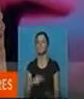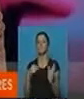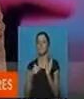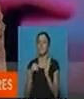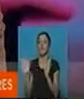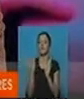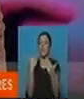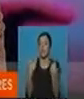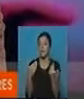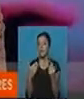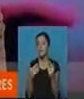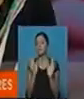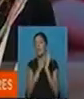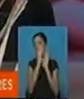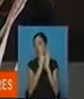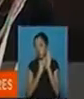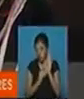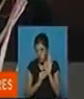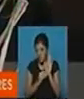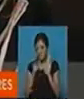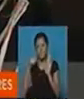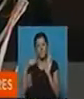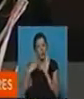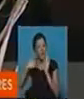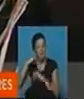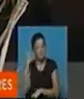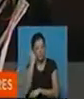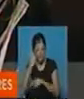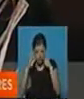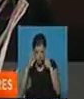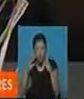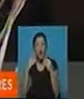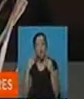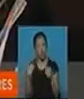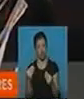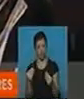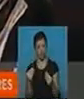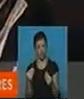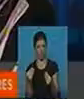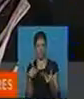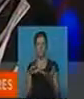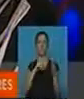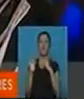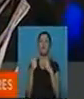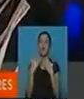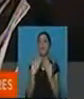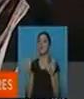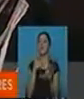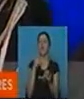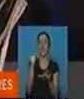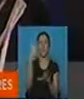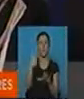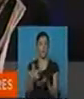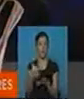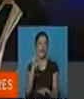ser una biografía. Lo importante es centrarse un poco en cómo puede ser esta libre disponibilidad de las armas de los ciudadanos